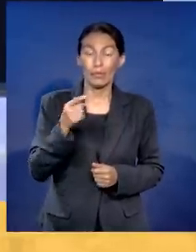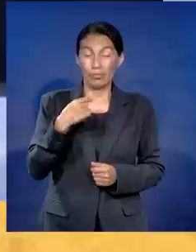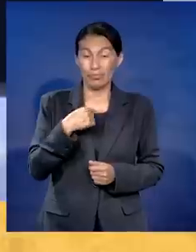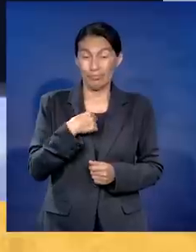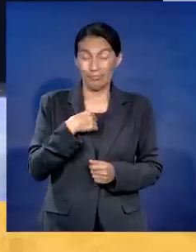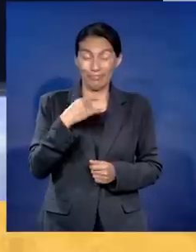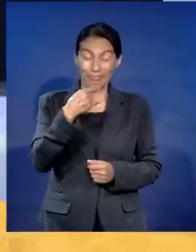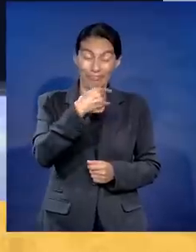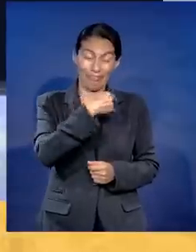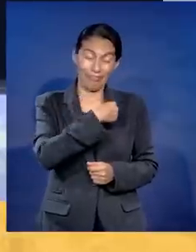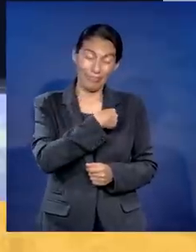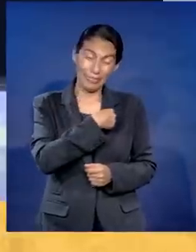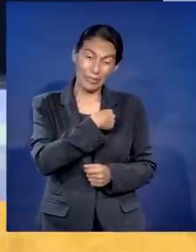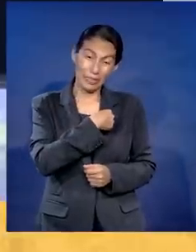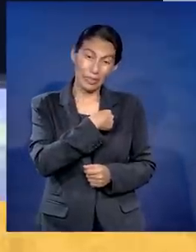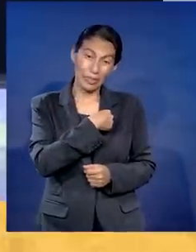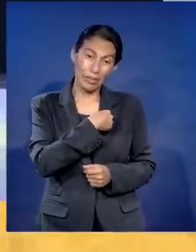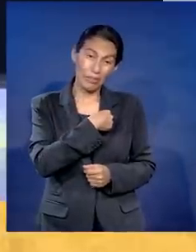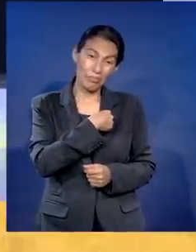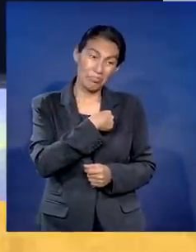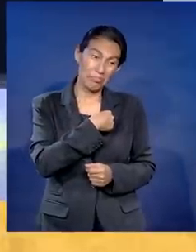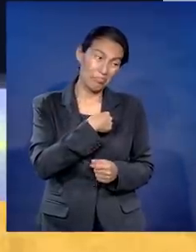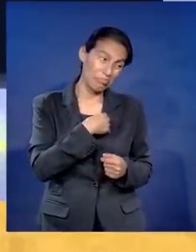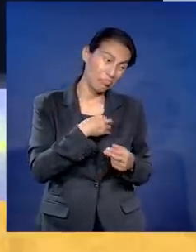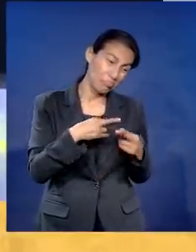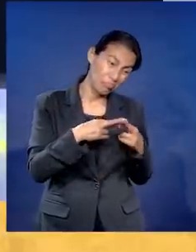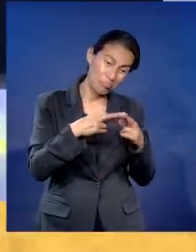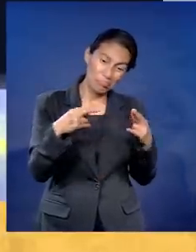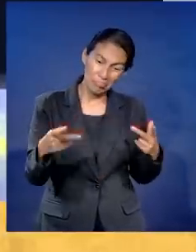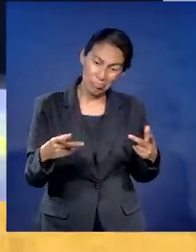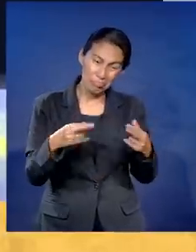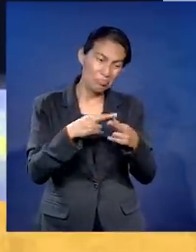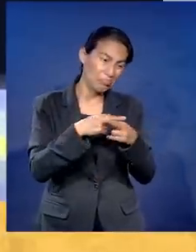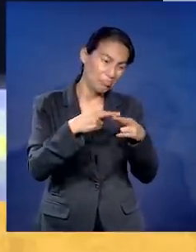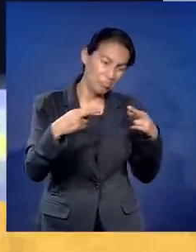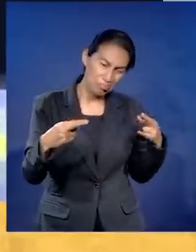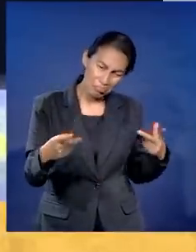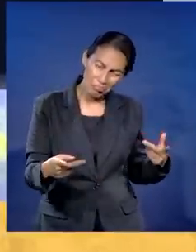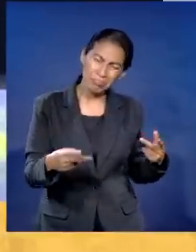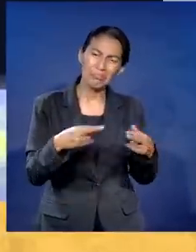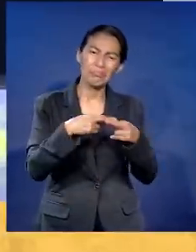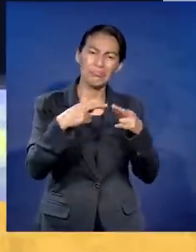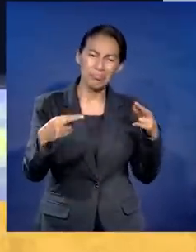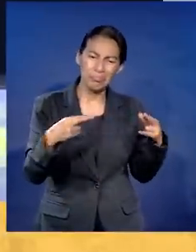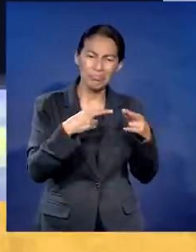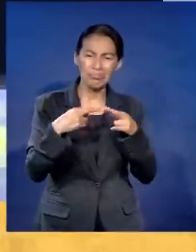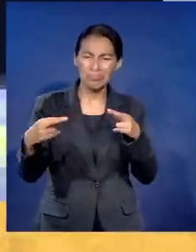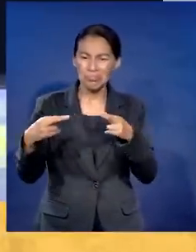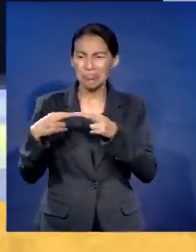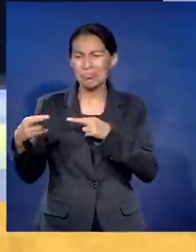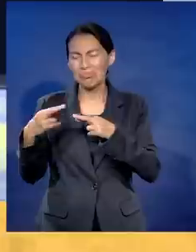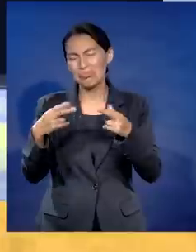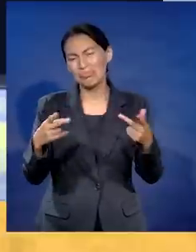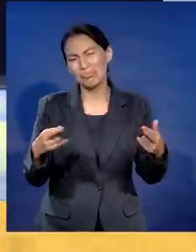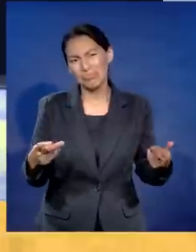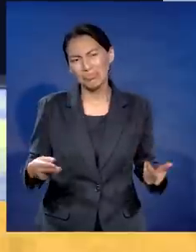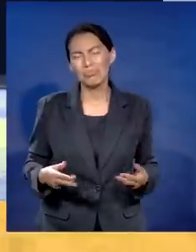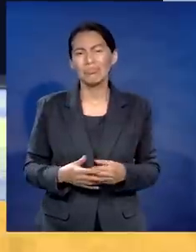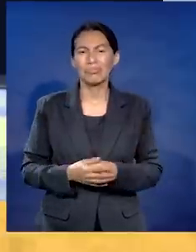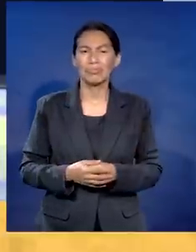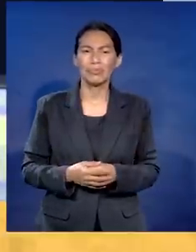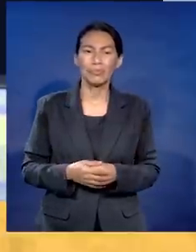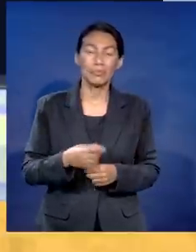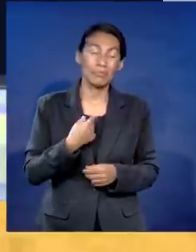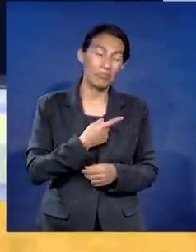Si el egoísmo reina en nosotros, lo más seguro es que terminemos con relaciones frustradas,